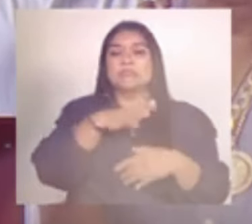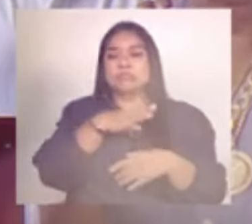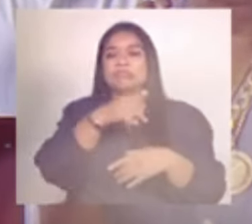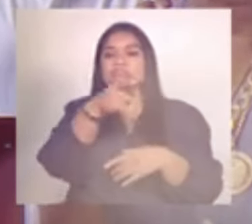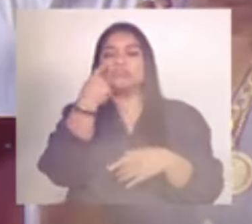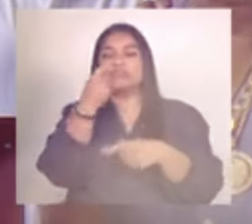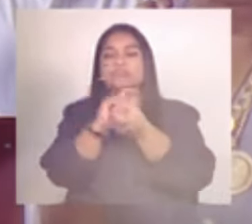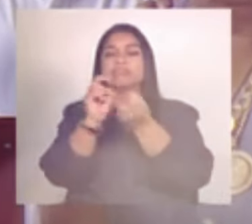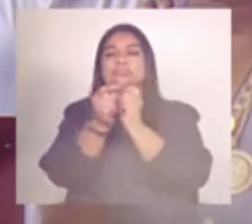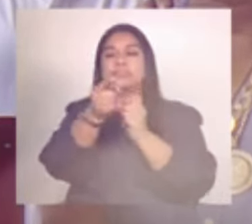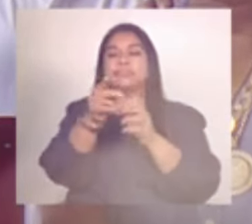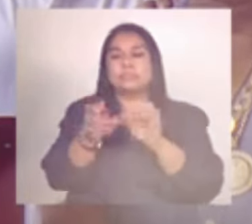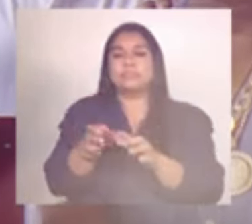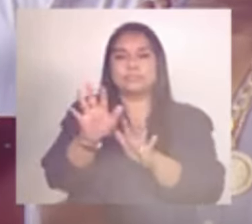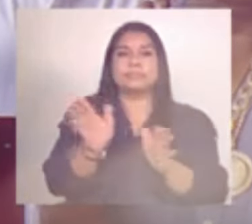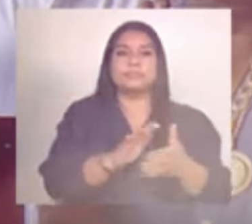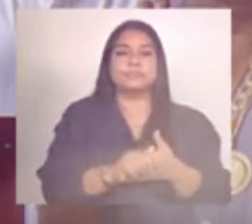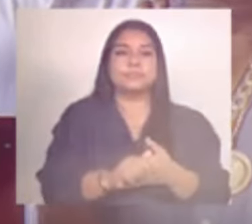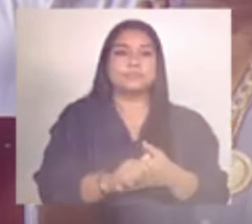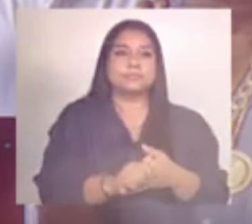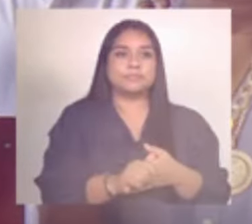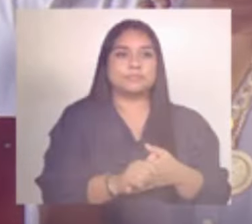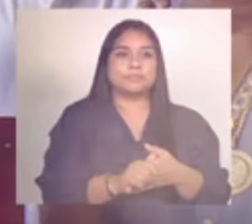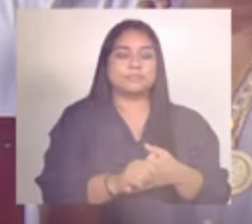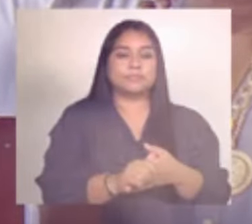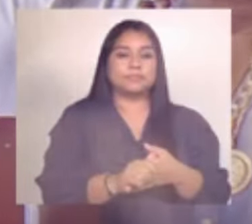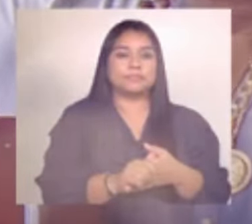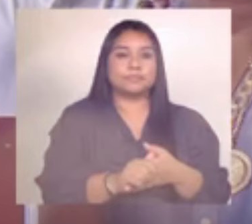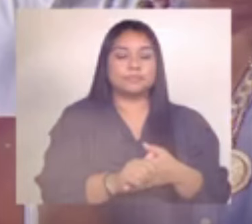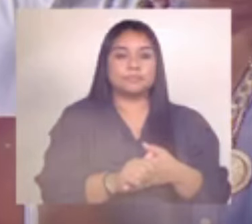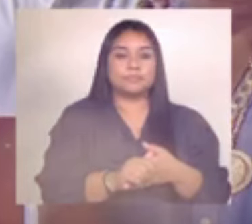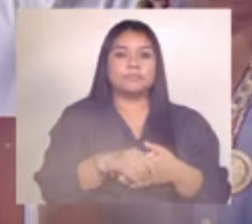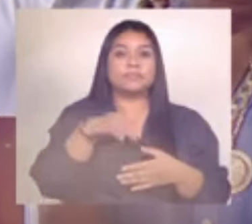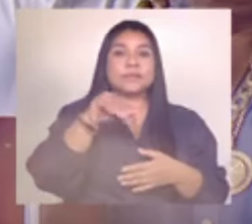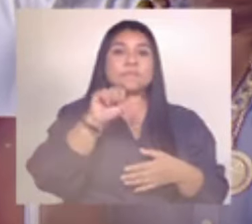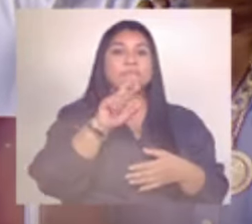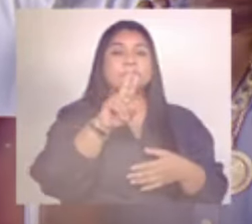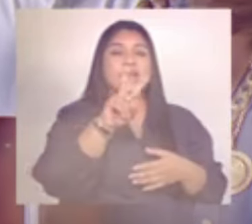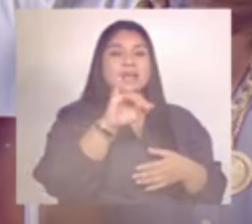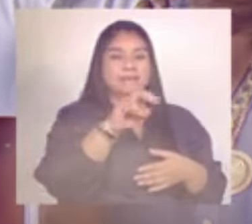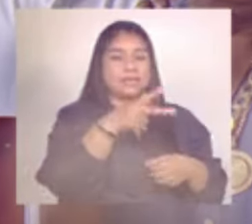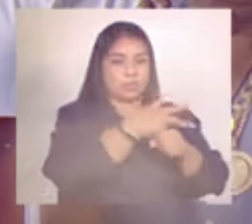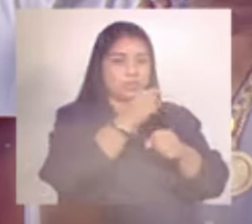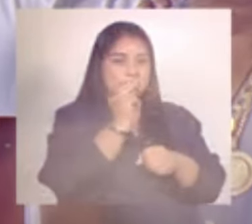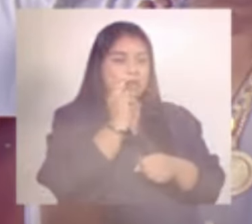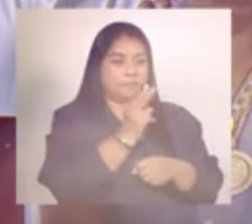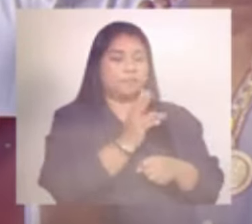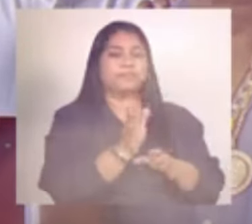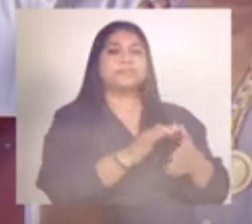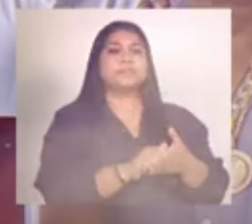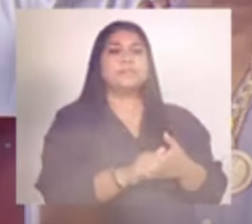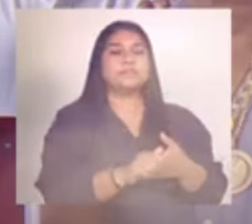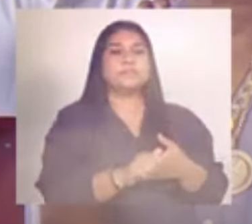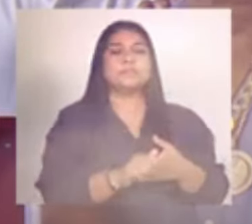ustedes mencionan. Muy bien, continuamos con Marvin Tánchez de Guatevisión. Ahorita le doy la palabra, compañero. Recientemente